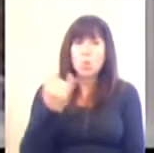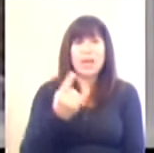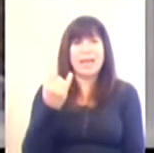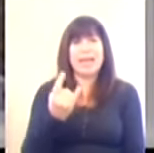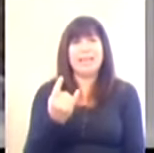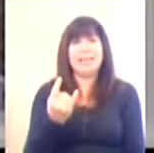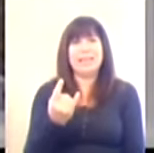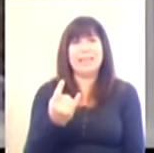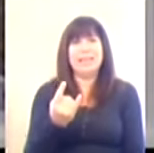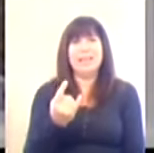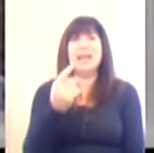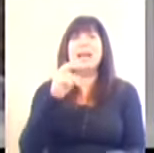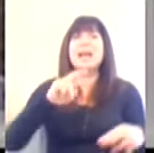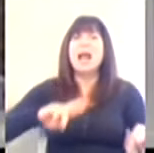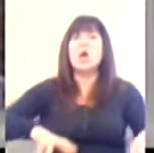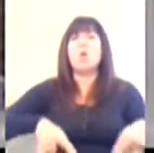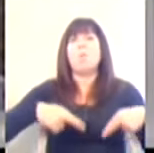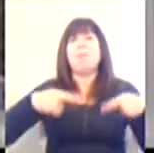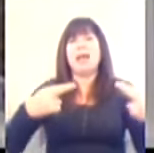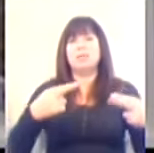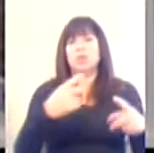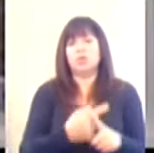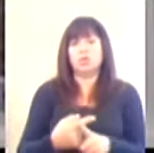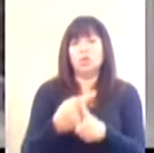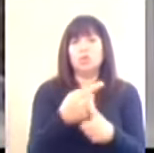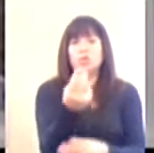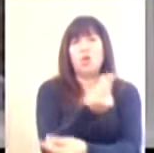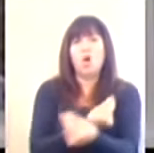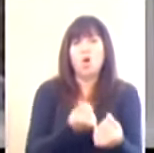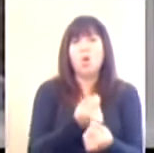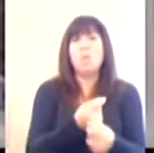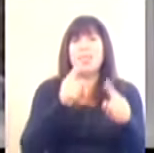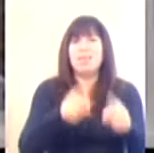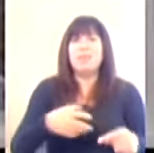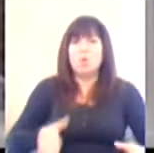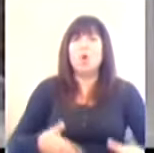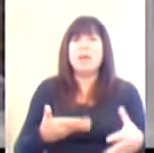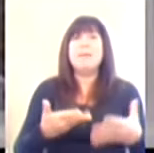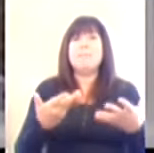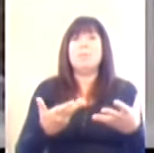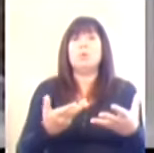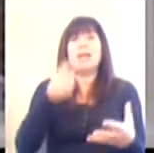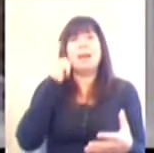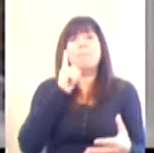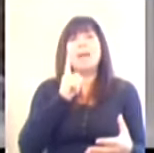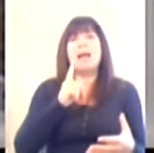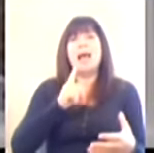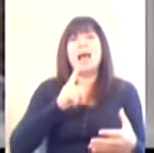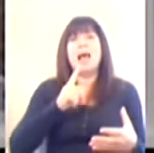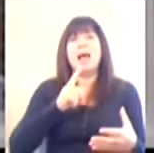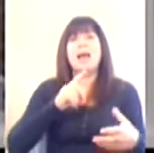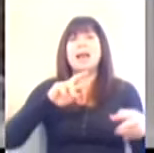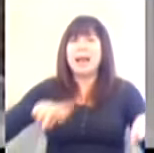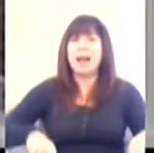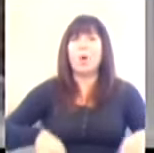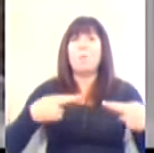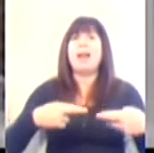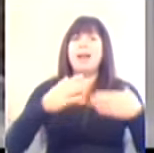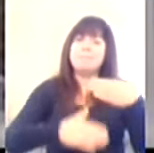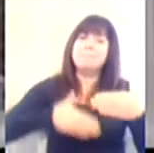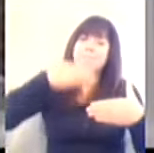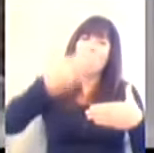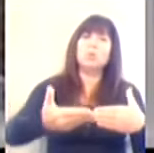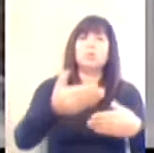verdad urgente recuperación socioeconómica que debemos impulsar para la reactivación post esta